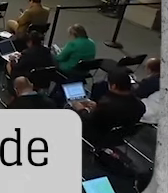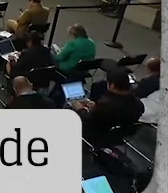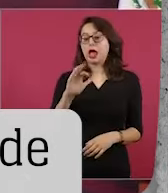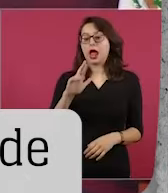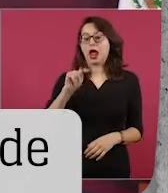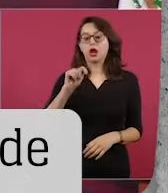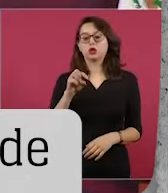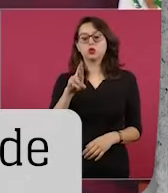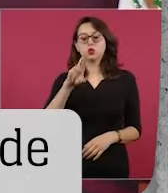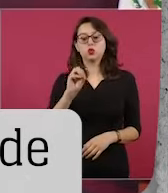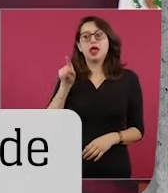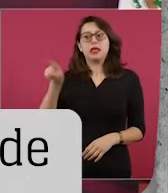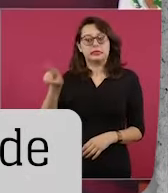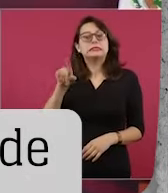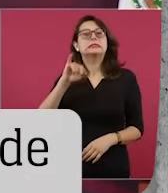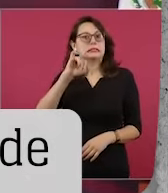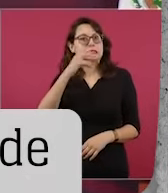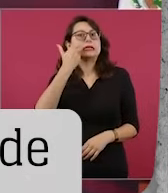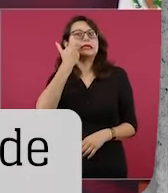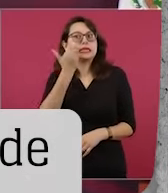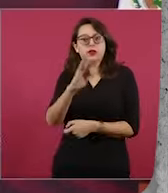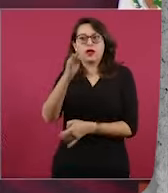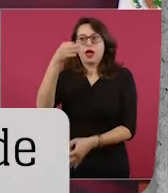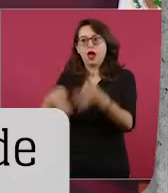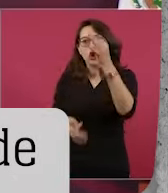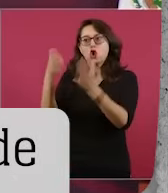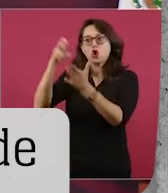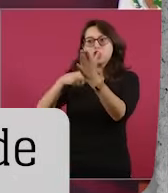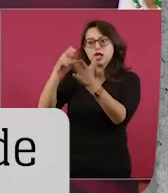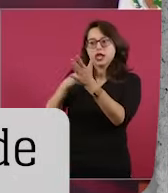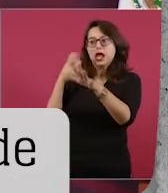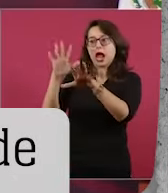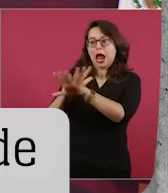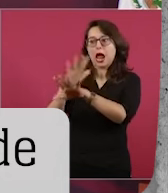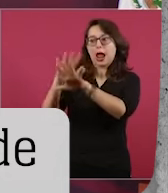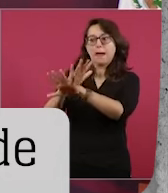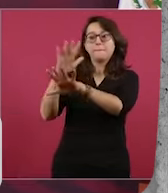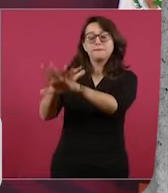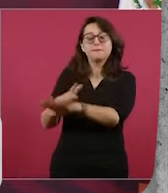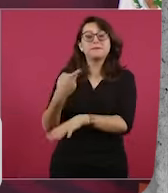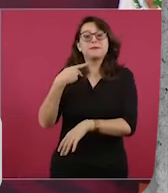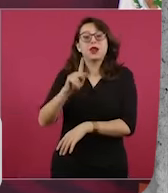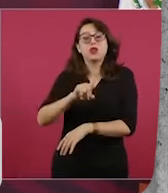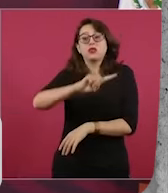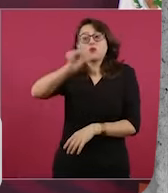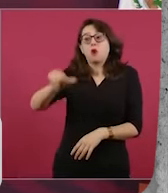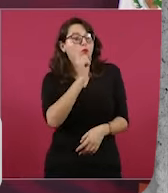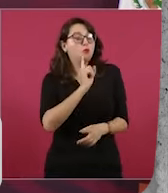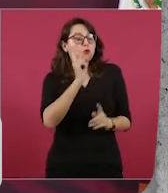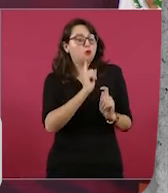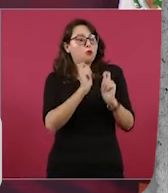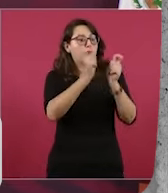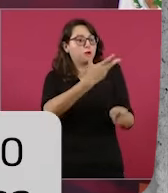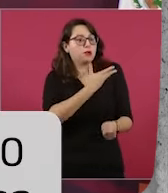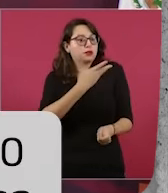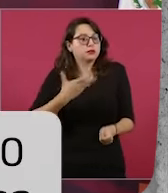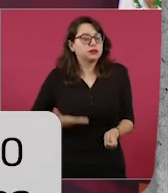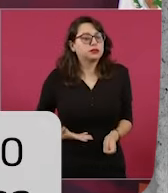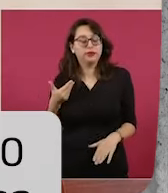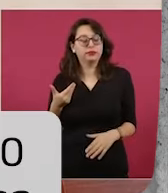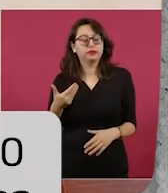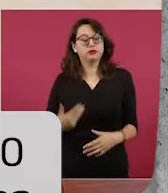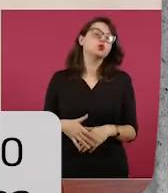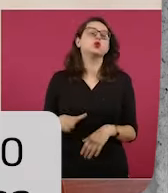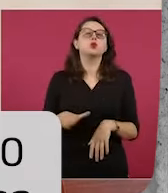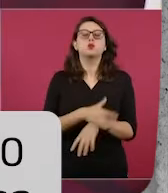da el cambio y ya de plano regresó, pues yo no diría que a lo de antes, sino peor, porque